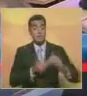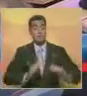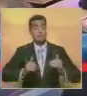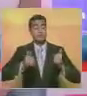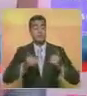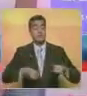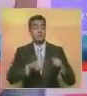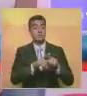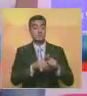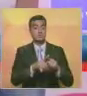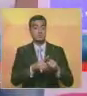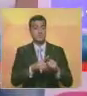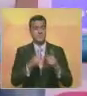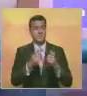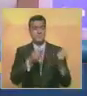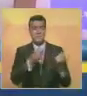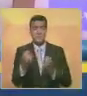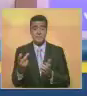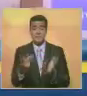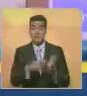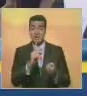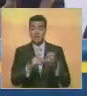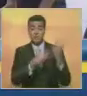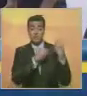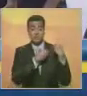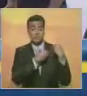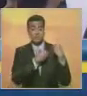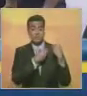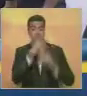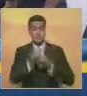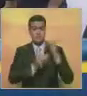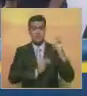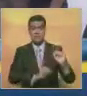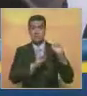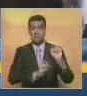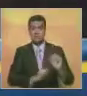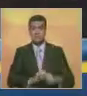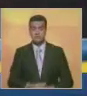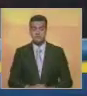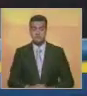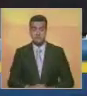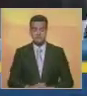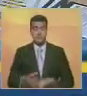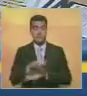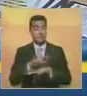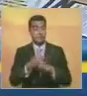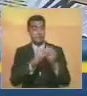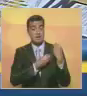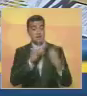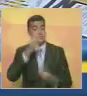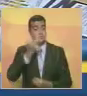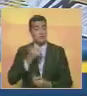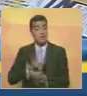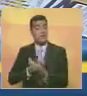solución a la situación de inconformidad que han presentado algunos funcionarios y que generó la protesta en el cuartel central. La gobernadora encargada asegura